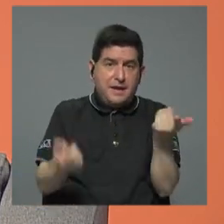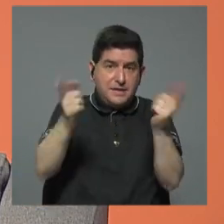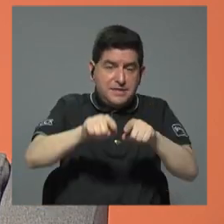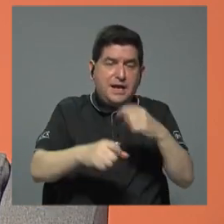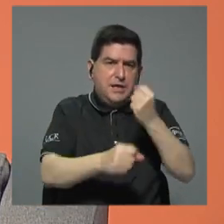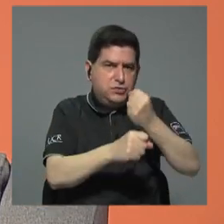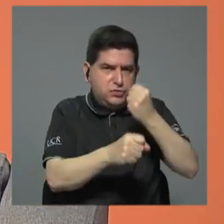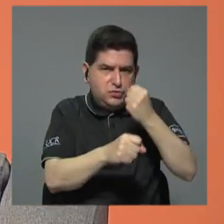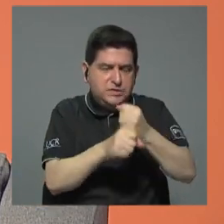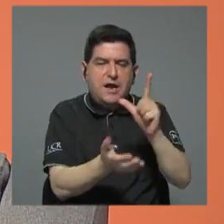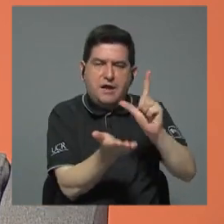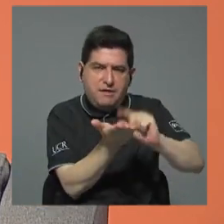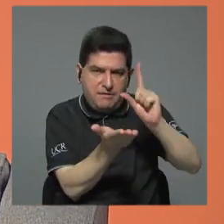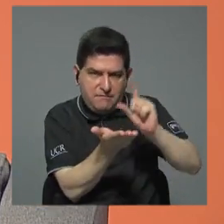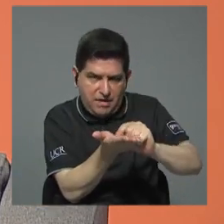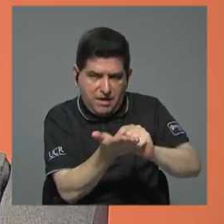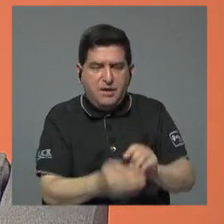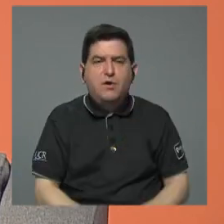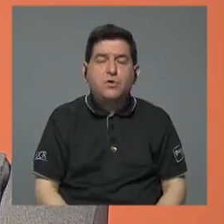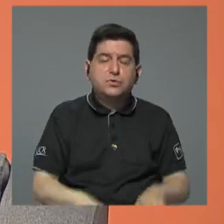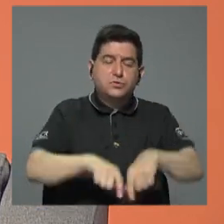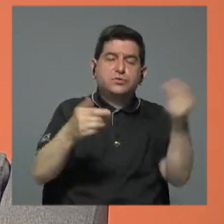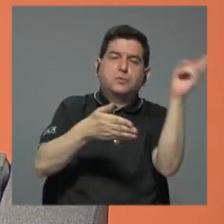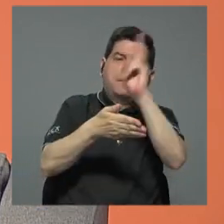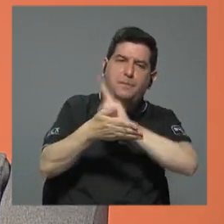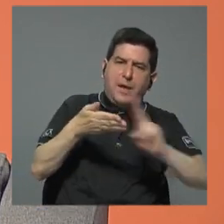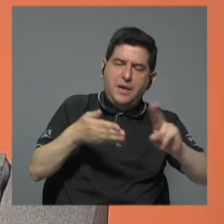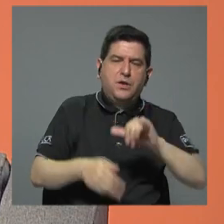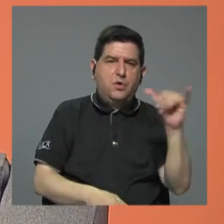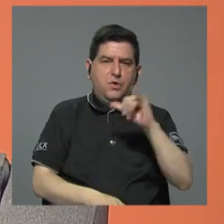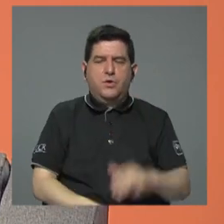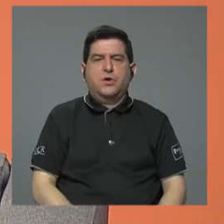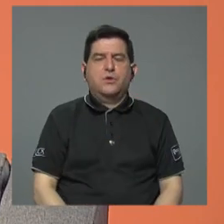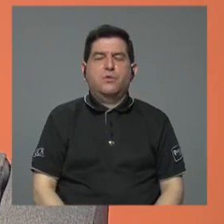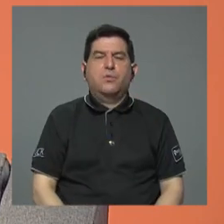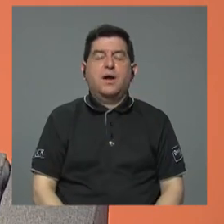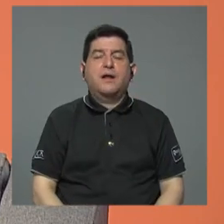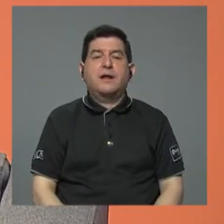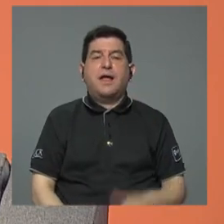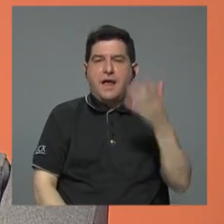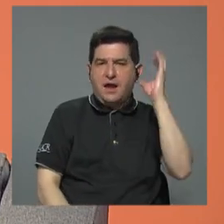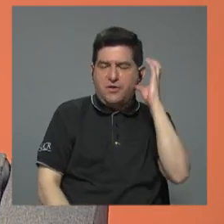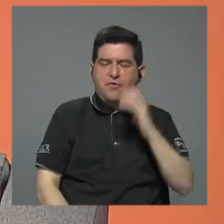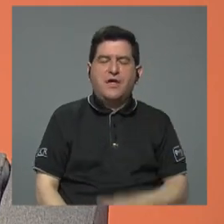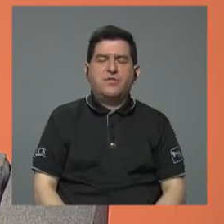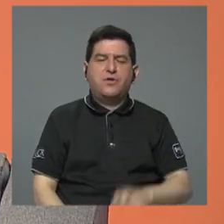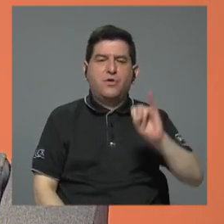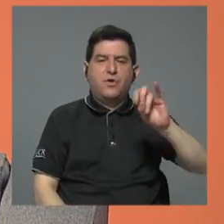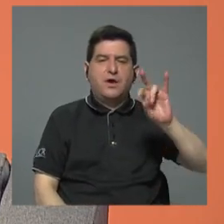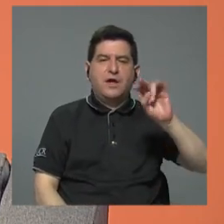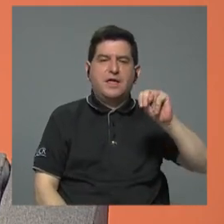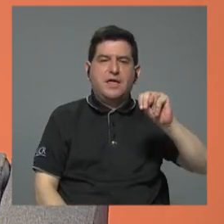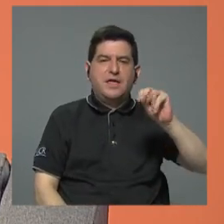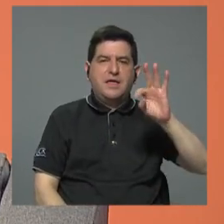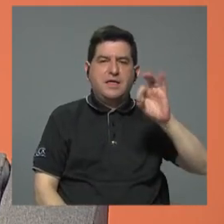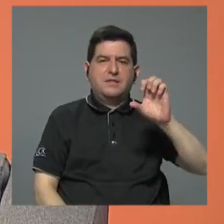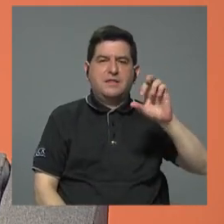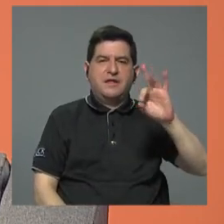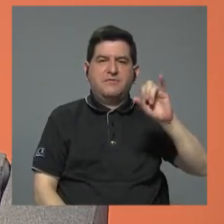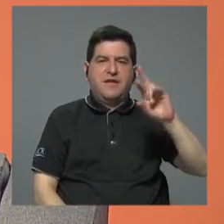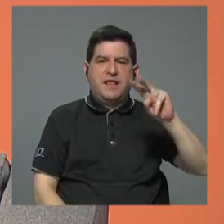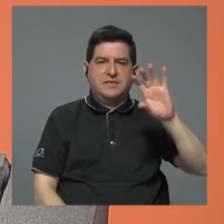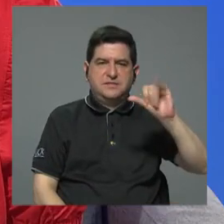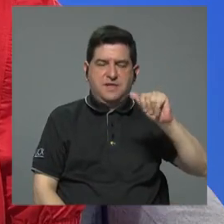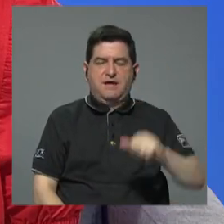de esos trabajos publicados, tanto en el Semanario Universidad como en Interferencia de las radioemisoras de la Universidad de Costa Rica.